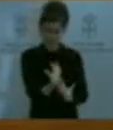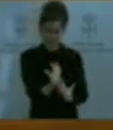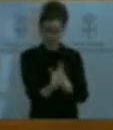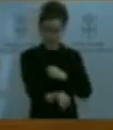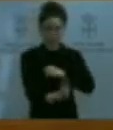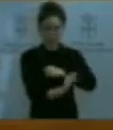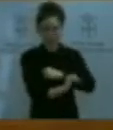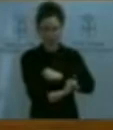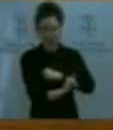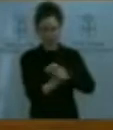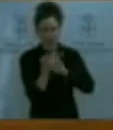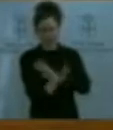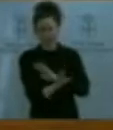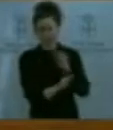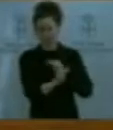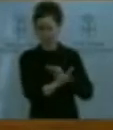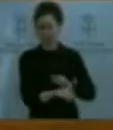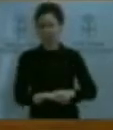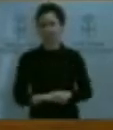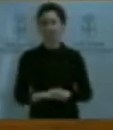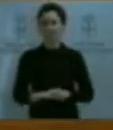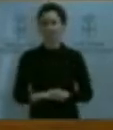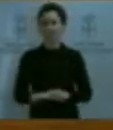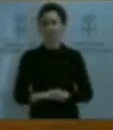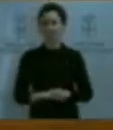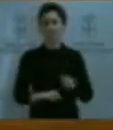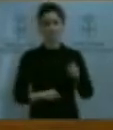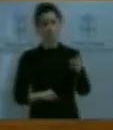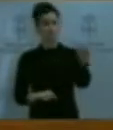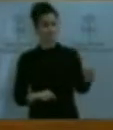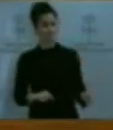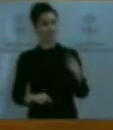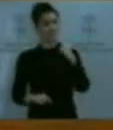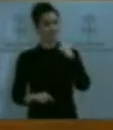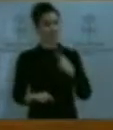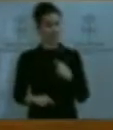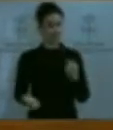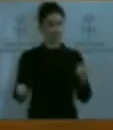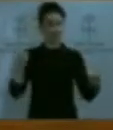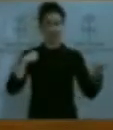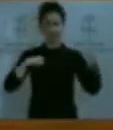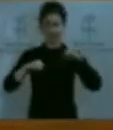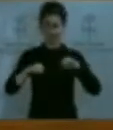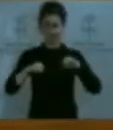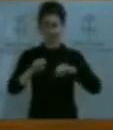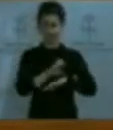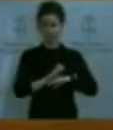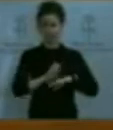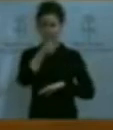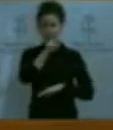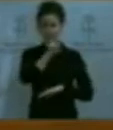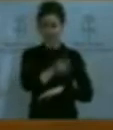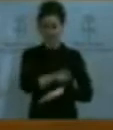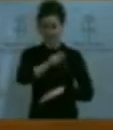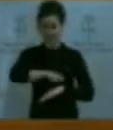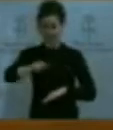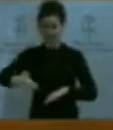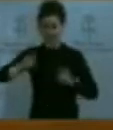Usted dice, la actitud de los consejeros de Educación del Partido Socialista, como usted, ha sido leal hacia el